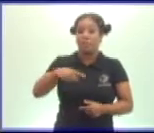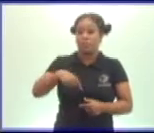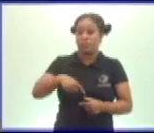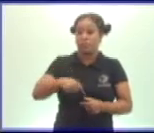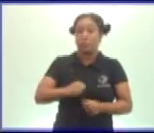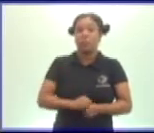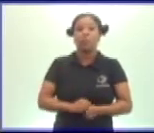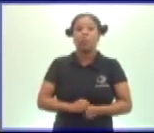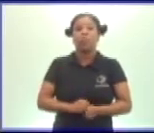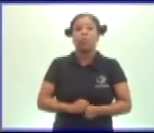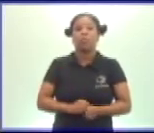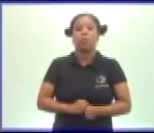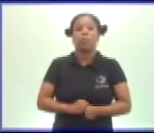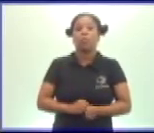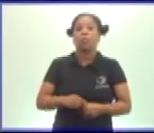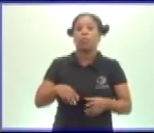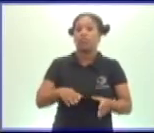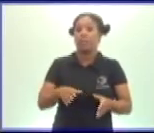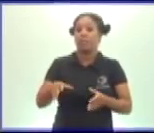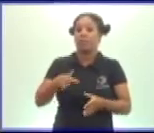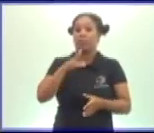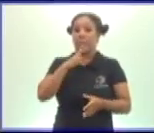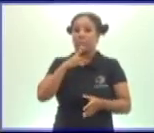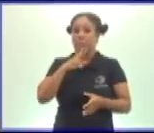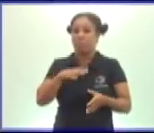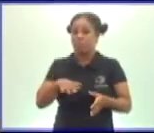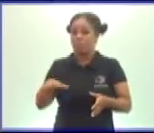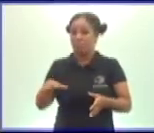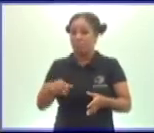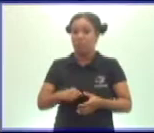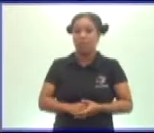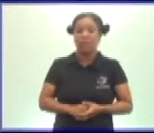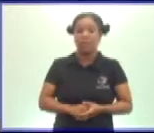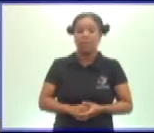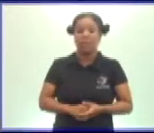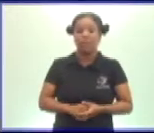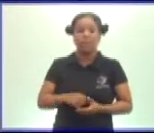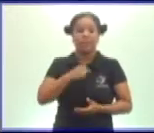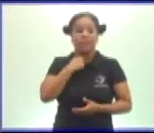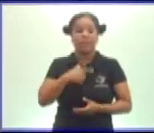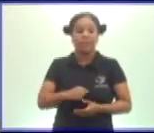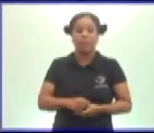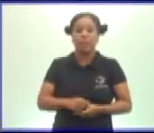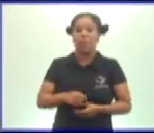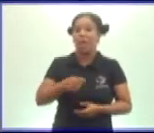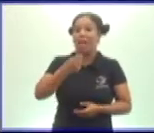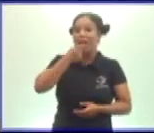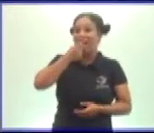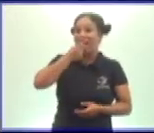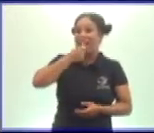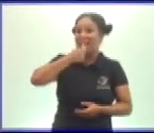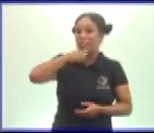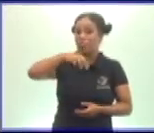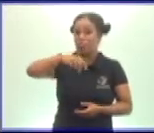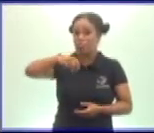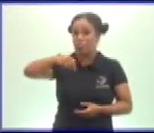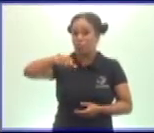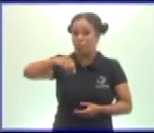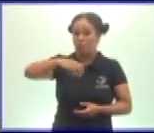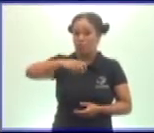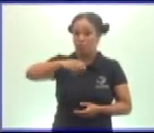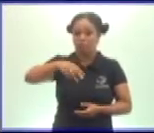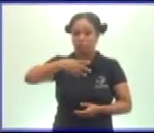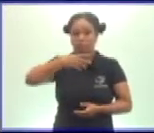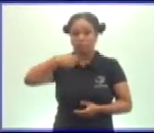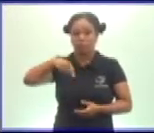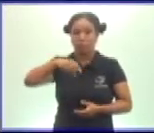que esté en estado líquido, por ejemplo, en el caso de una disolución de un sólido como el azúcar y el agua,